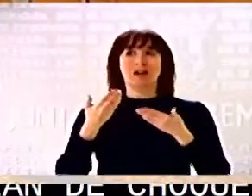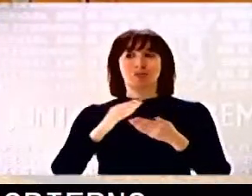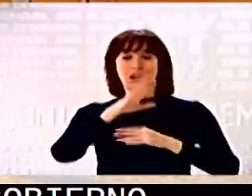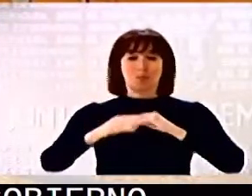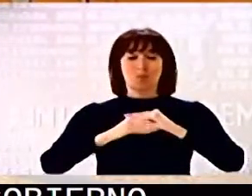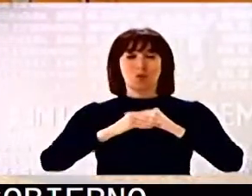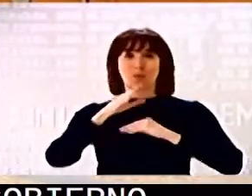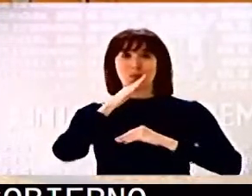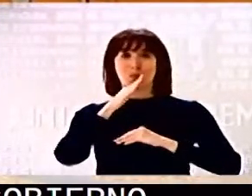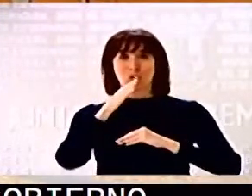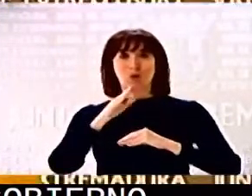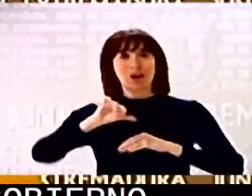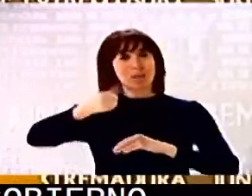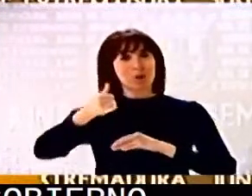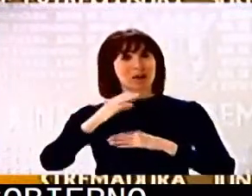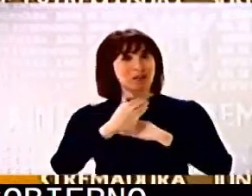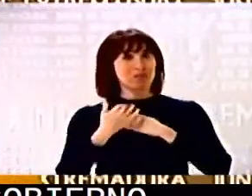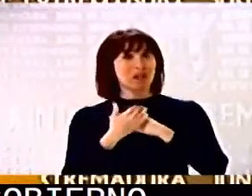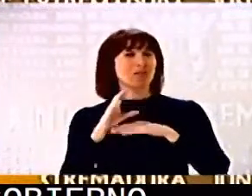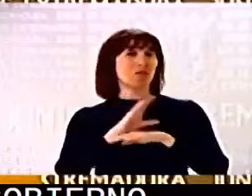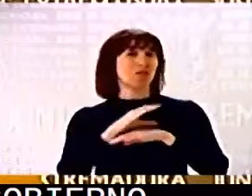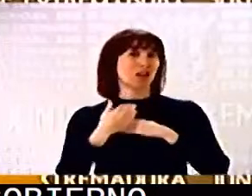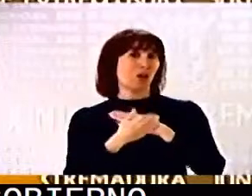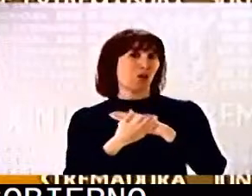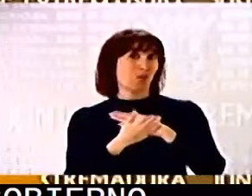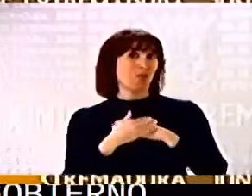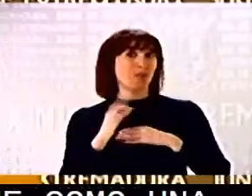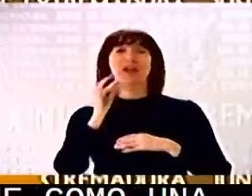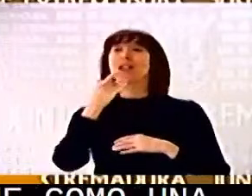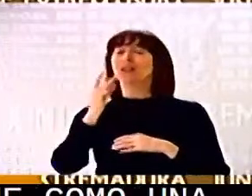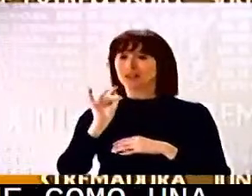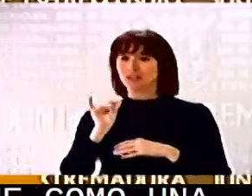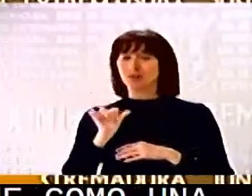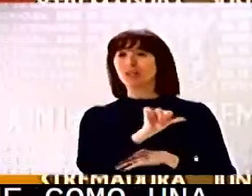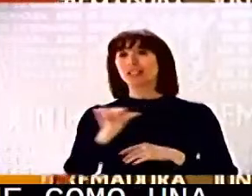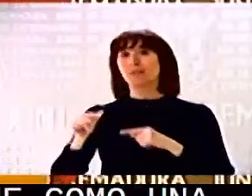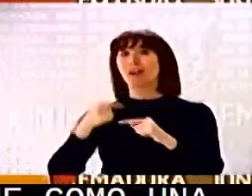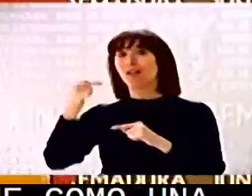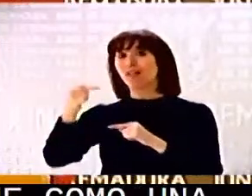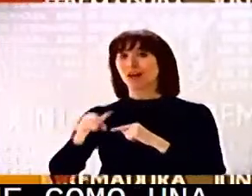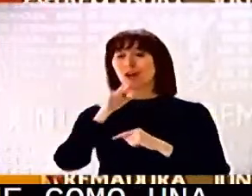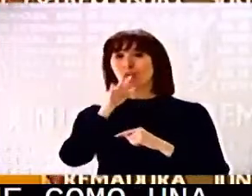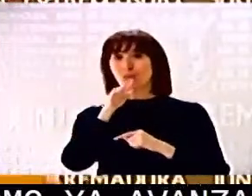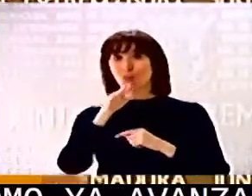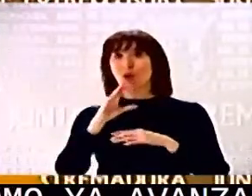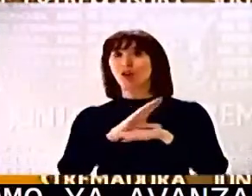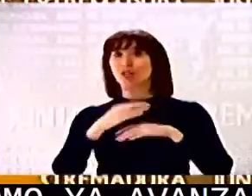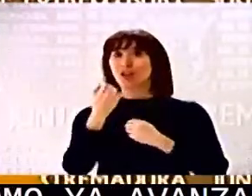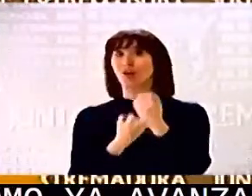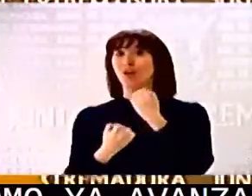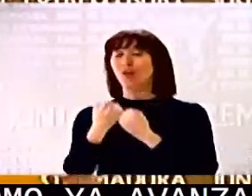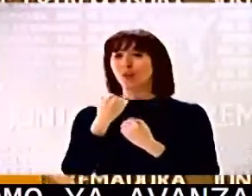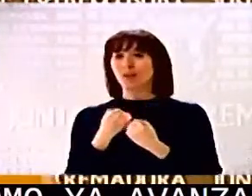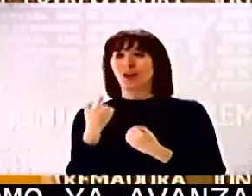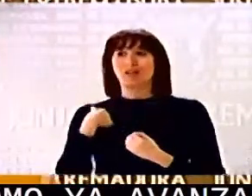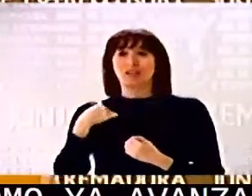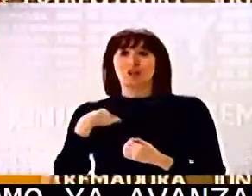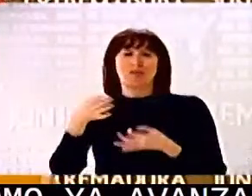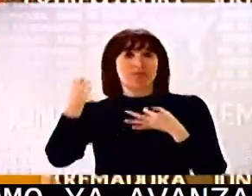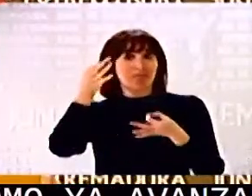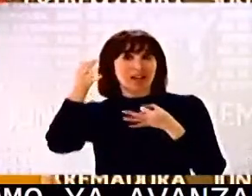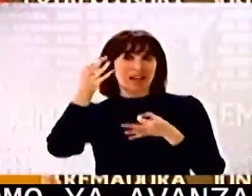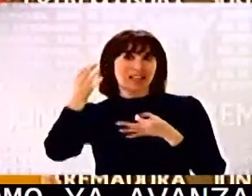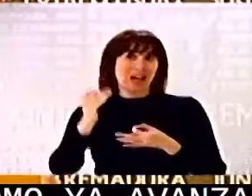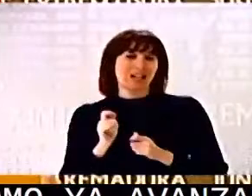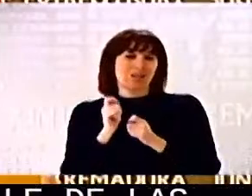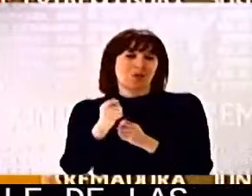Ministros. Irá la semana que viene como una medida de la Consejería de Economía, como ya avanzaba su consejero, y no puedo darle el detalle